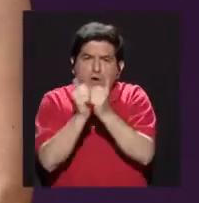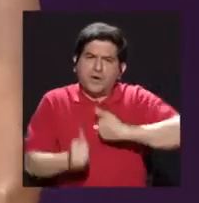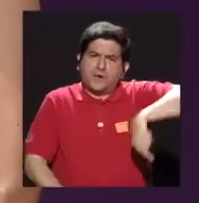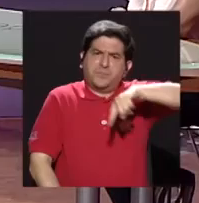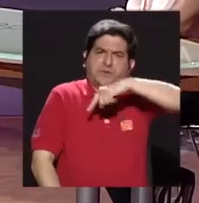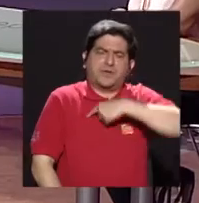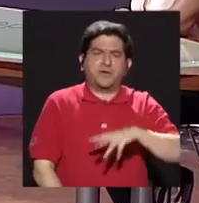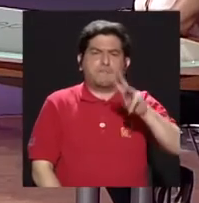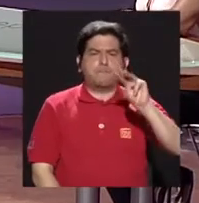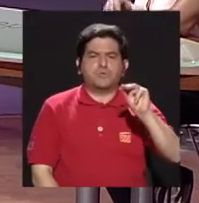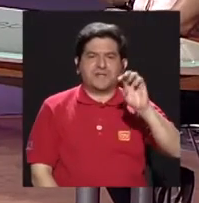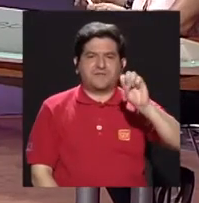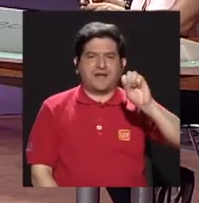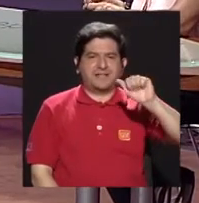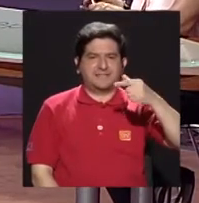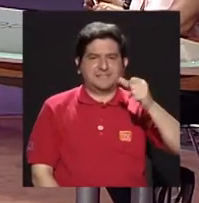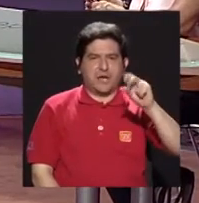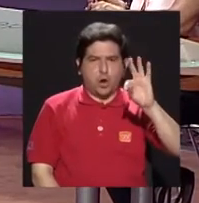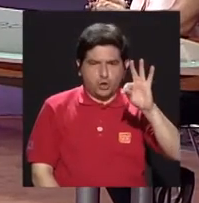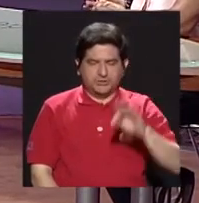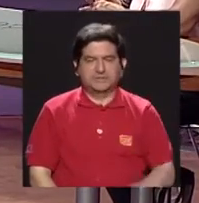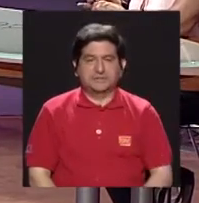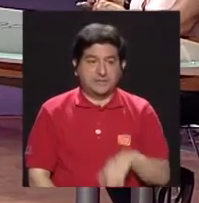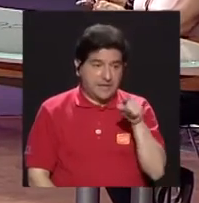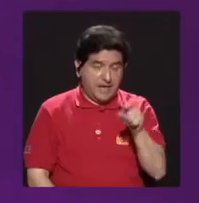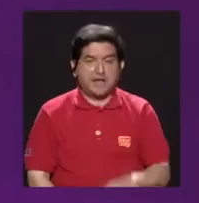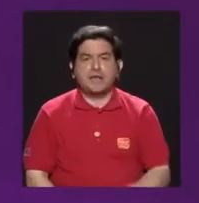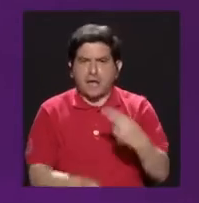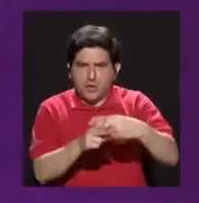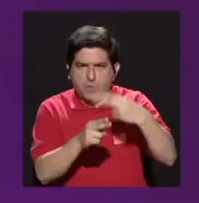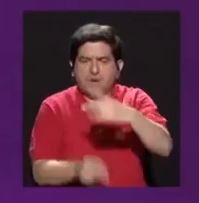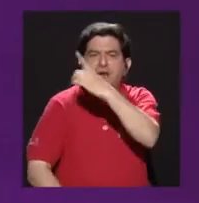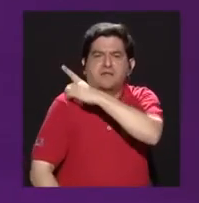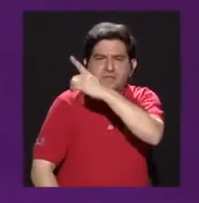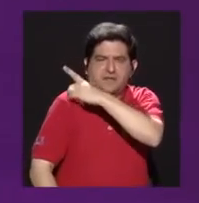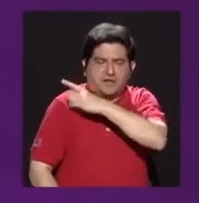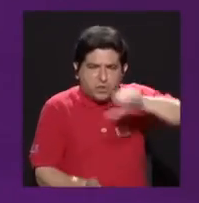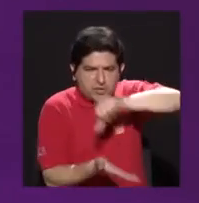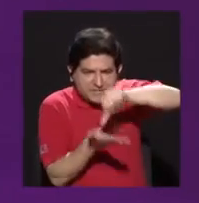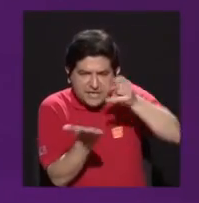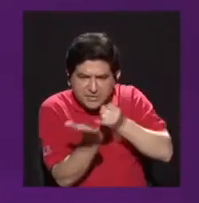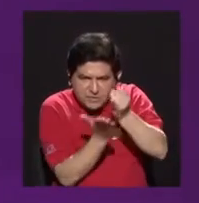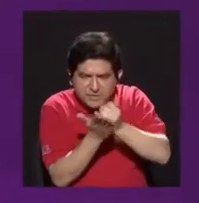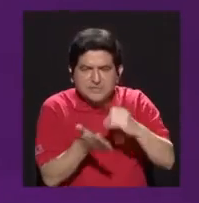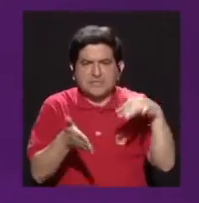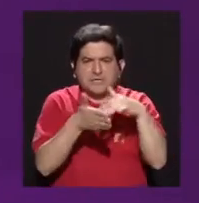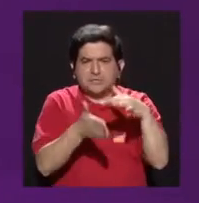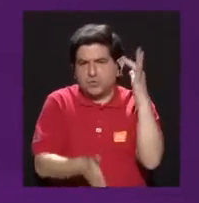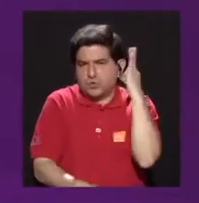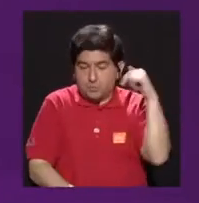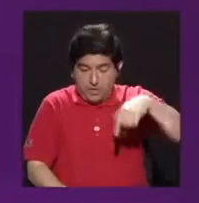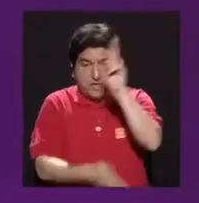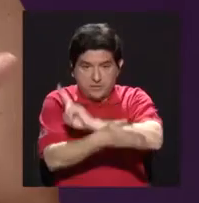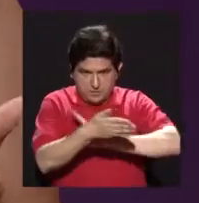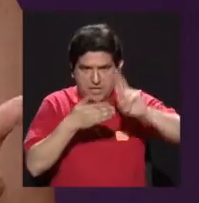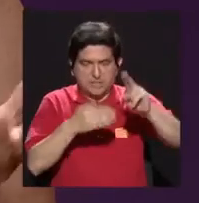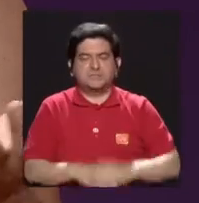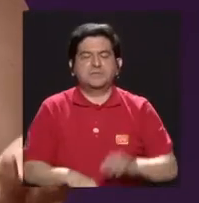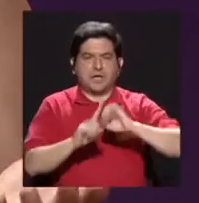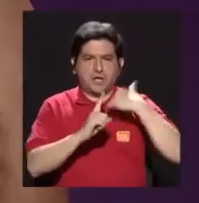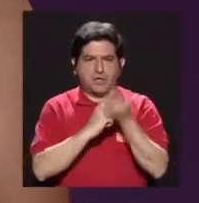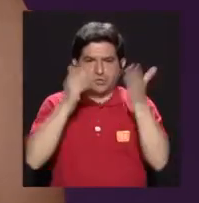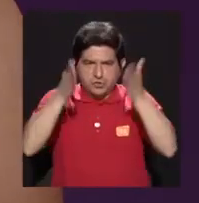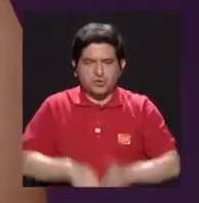acompaña Montserrat Sagot, que ha recientemente nombrada directora del Centro de Investigación y Estudios de la Mujer de esta universidad,